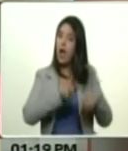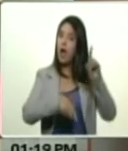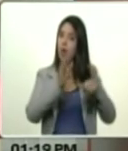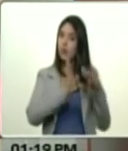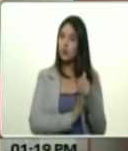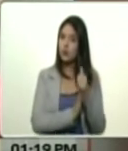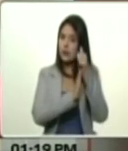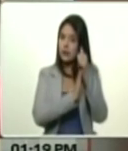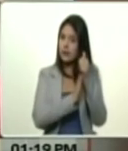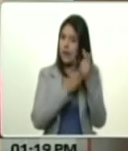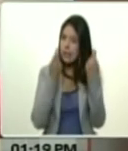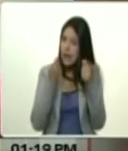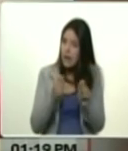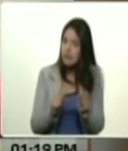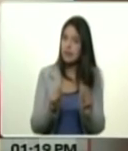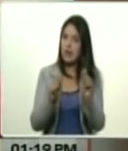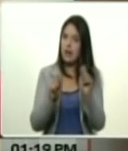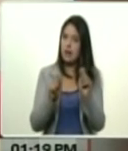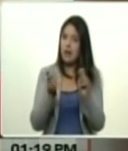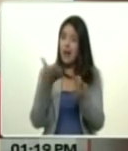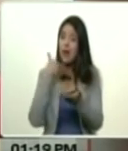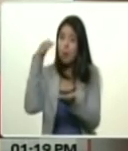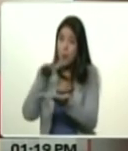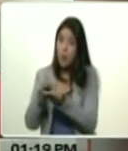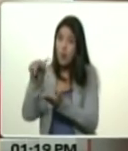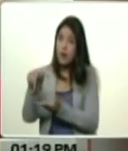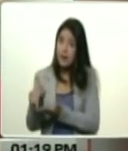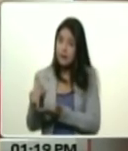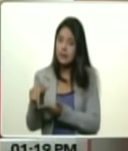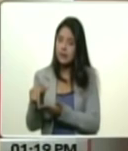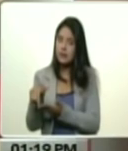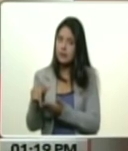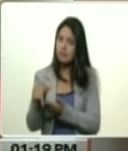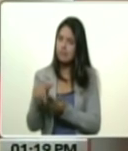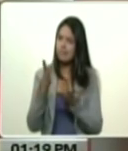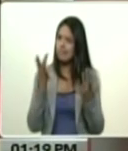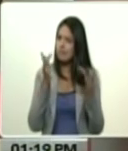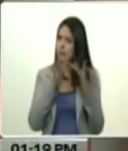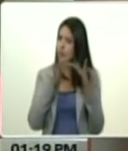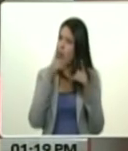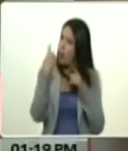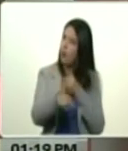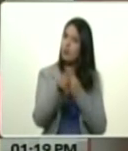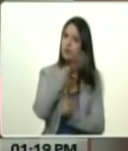que pretendían vincular este evento con acciones distintas, ¿no?